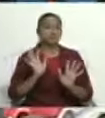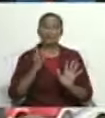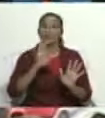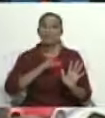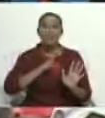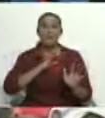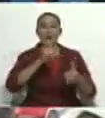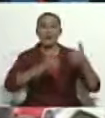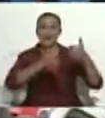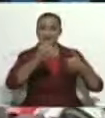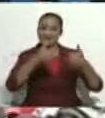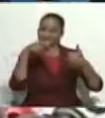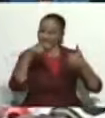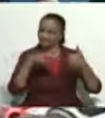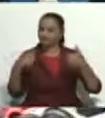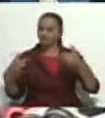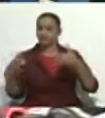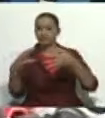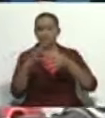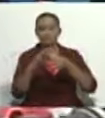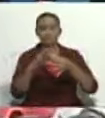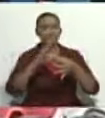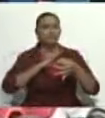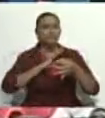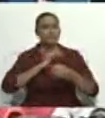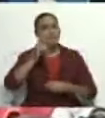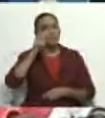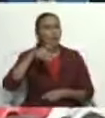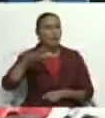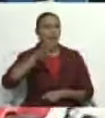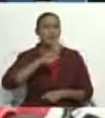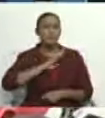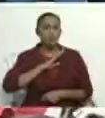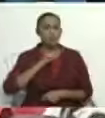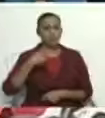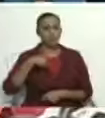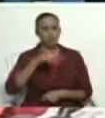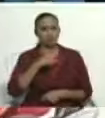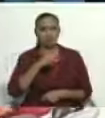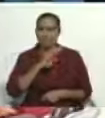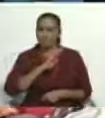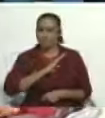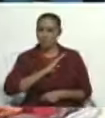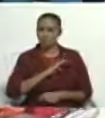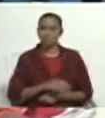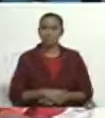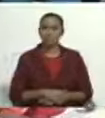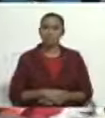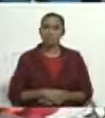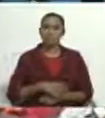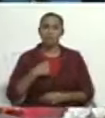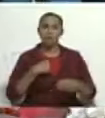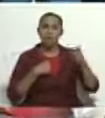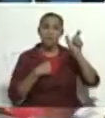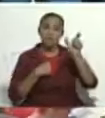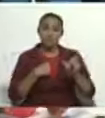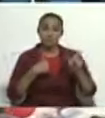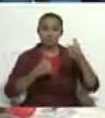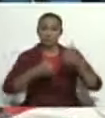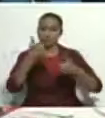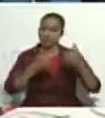pueblo. Que es pueblo, que es uno nuestro. Que se ha quedado aquí a luchar frente a su